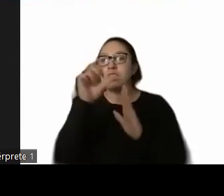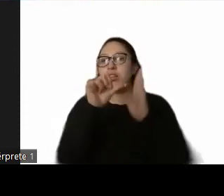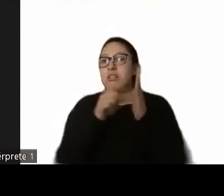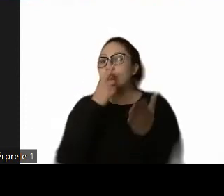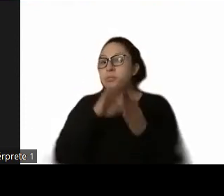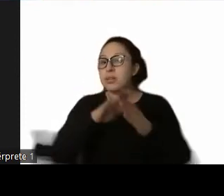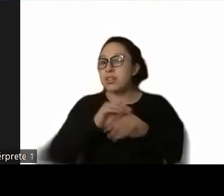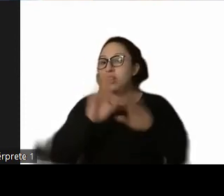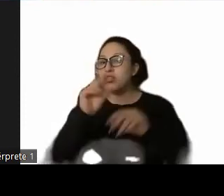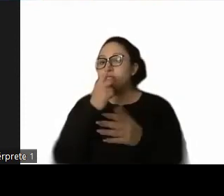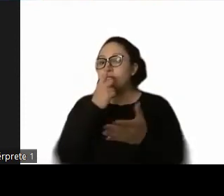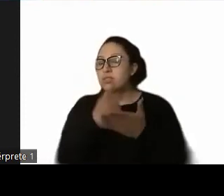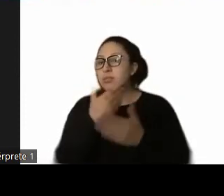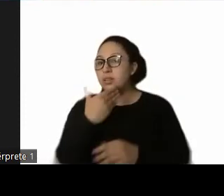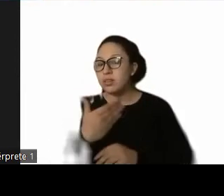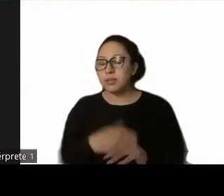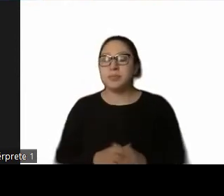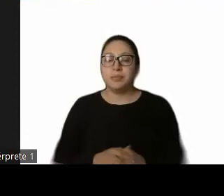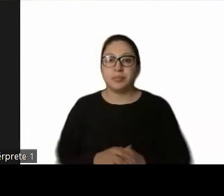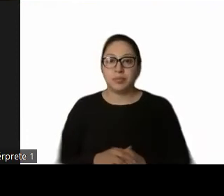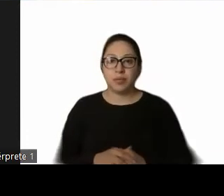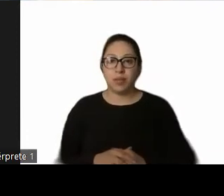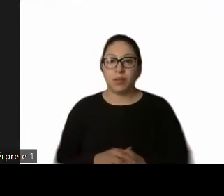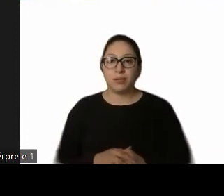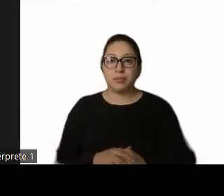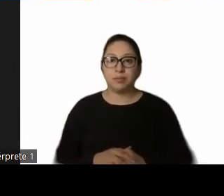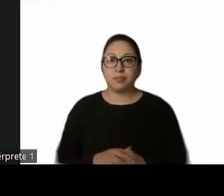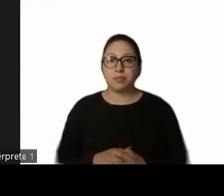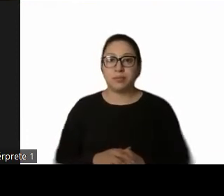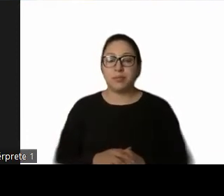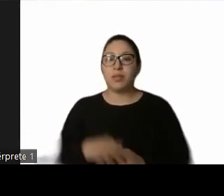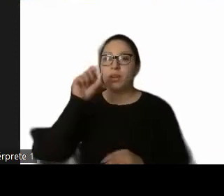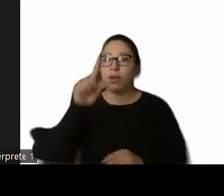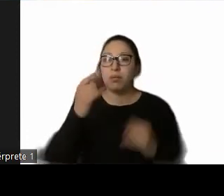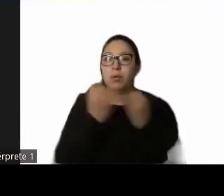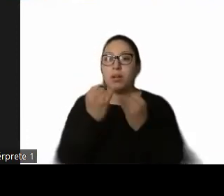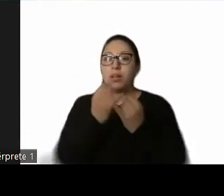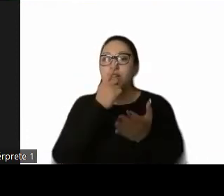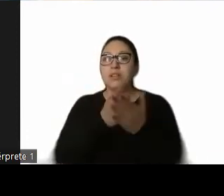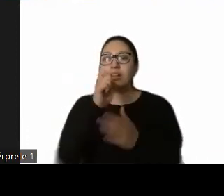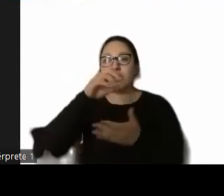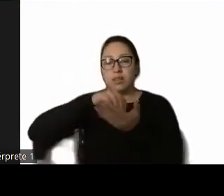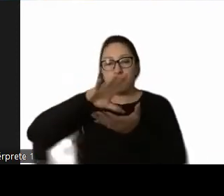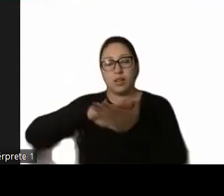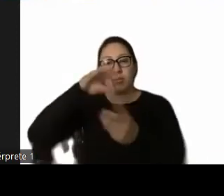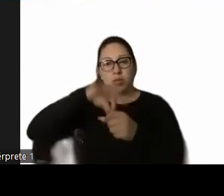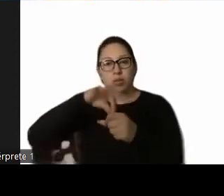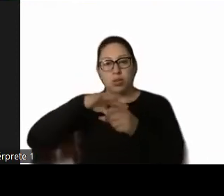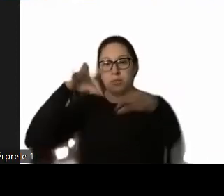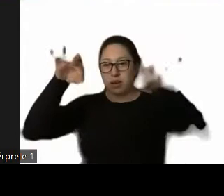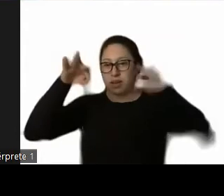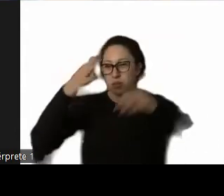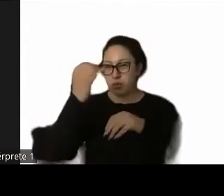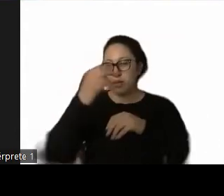es algo tremendamente complicado. También el registro, dice que el registro de votación en la página 9 al final, dice, opinión que